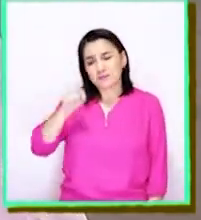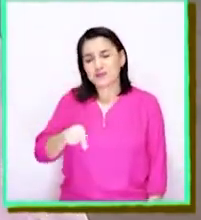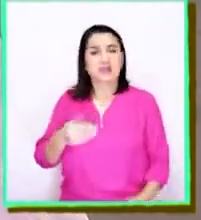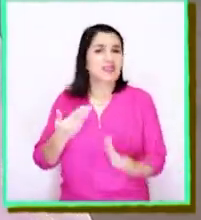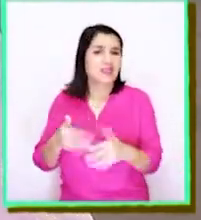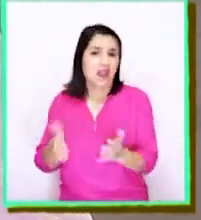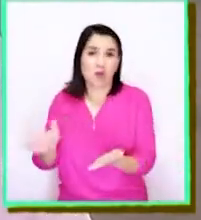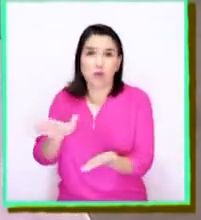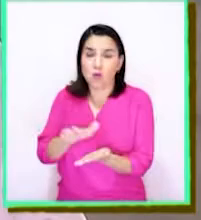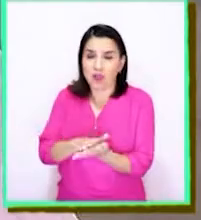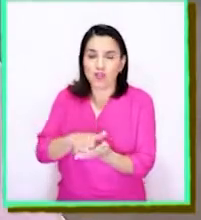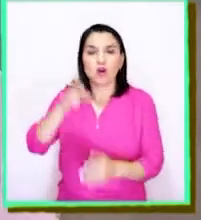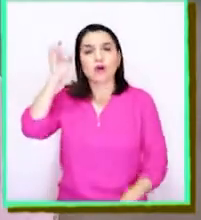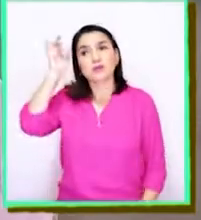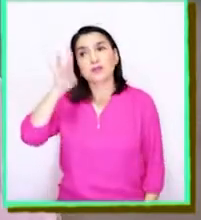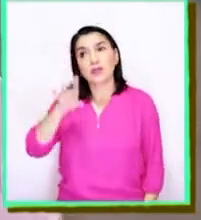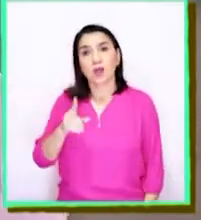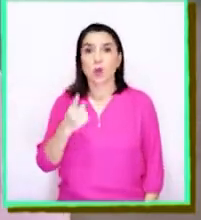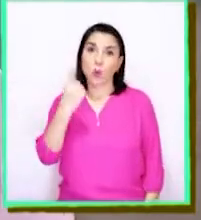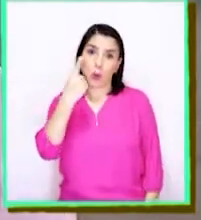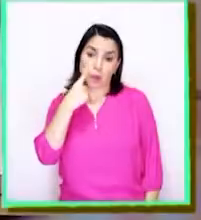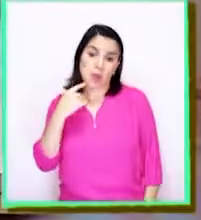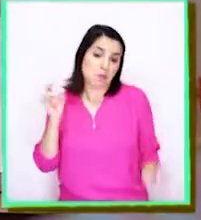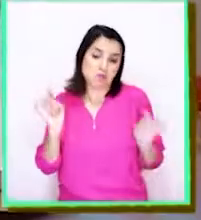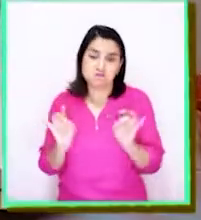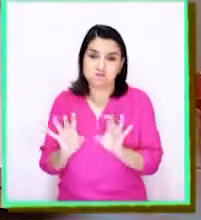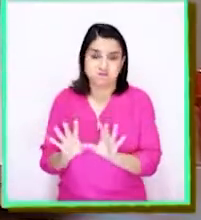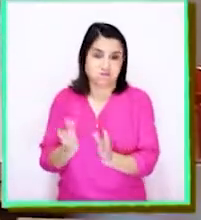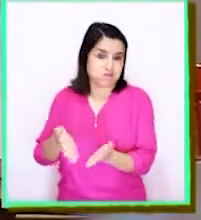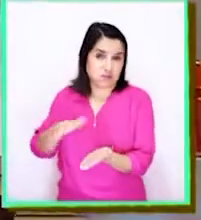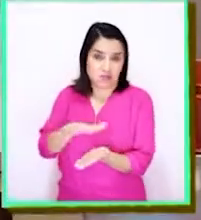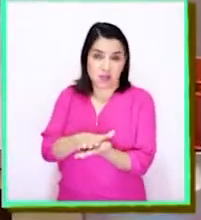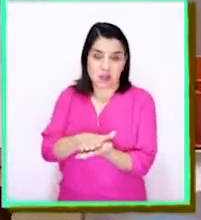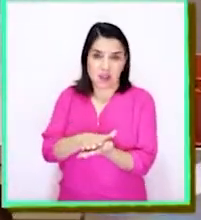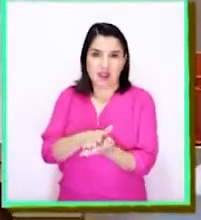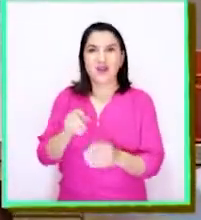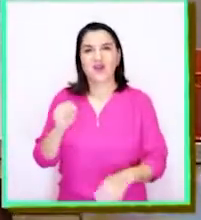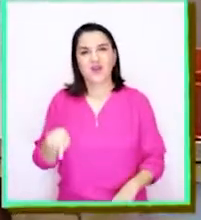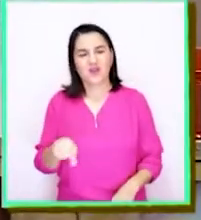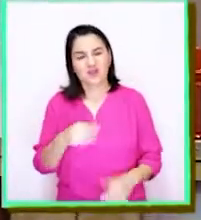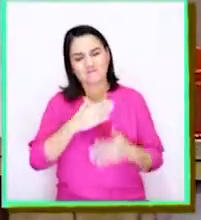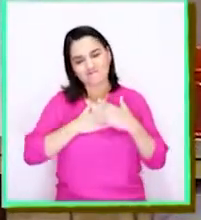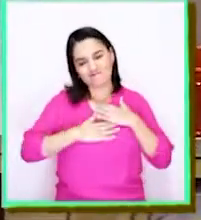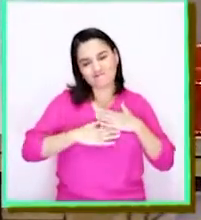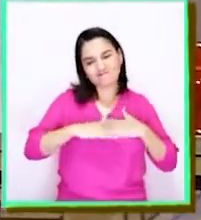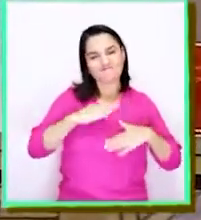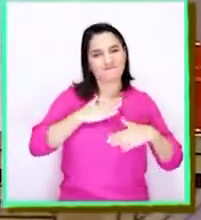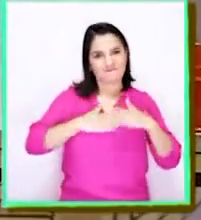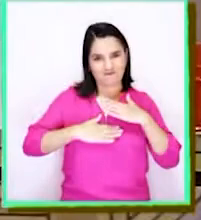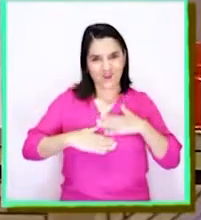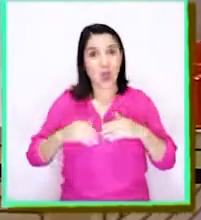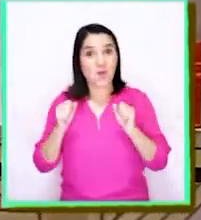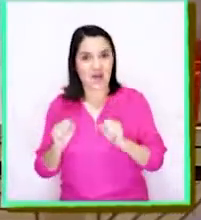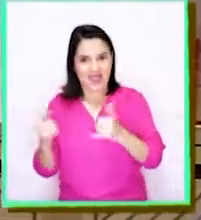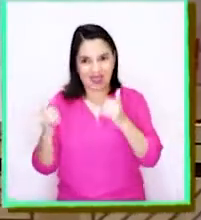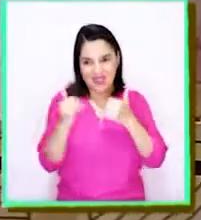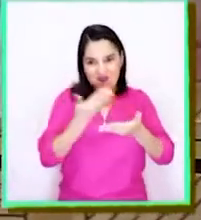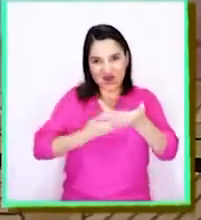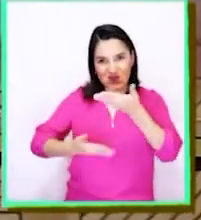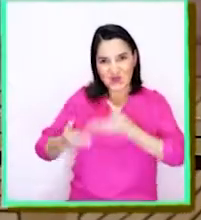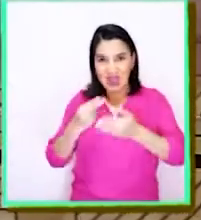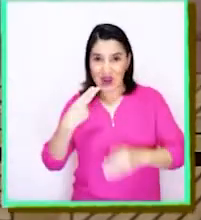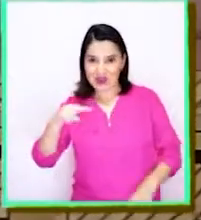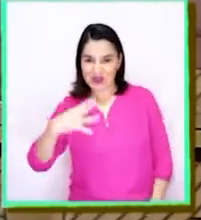ese momento, aunque sé que un día pasará. Por lo menos tengo el consuelo de que podré disfrutar a